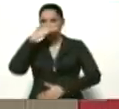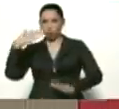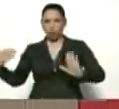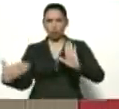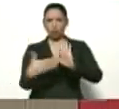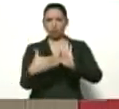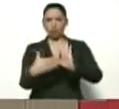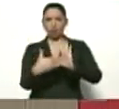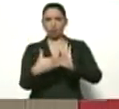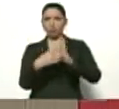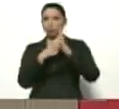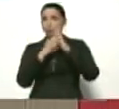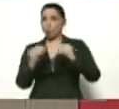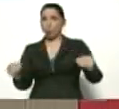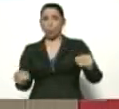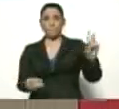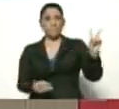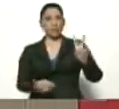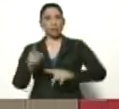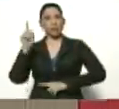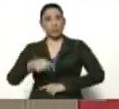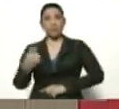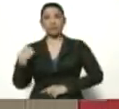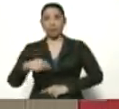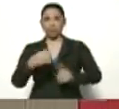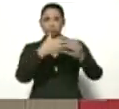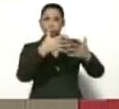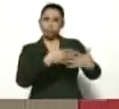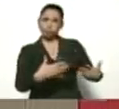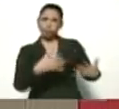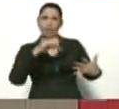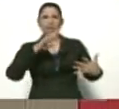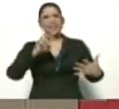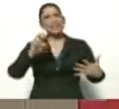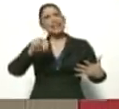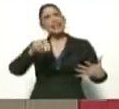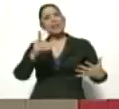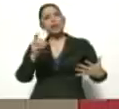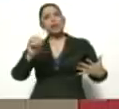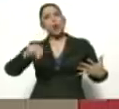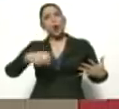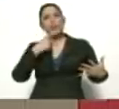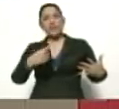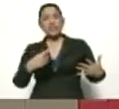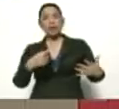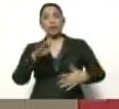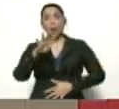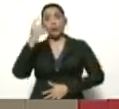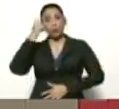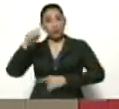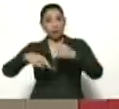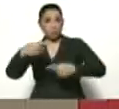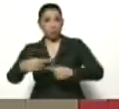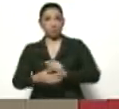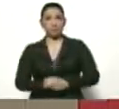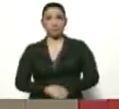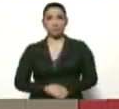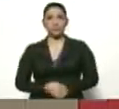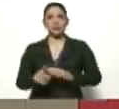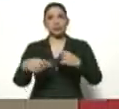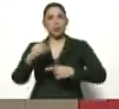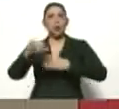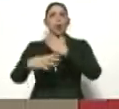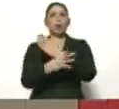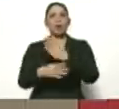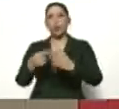de toda venezuela y también una carta de un señor ahí rendón diciendo que cuatro días después y después sale juan guaidó